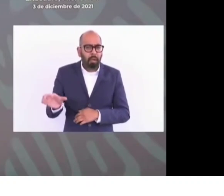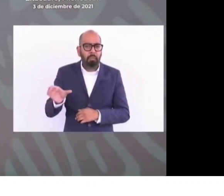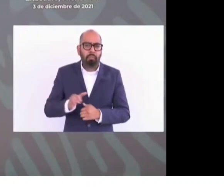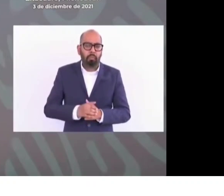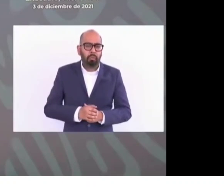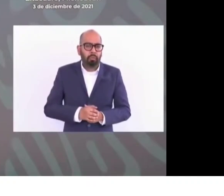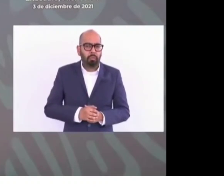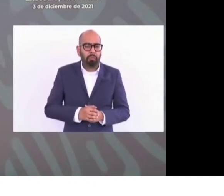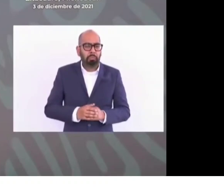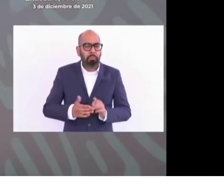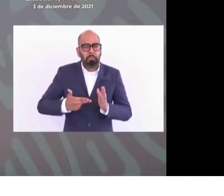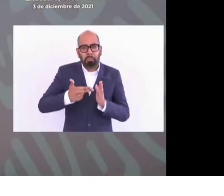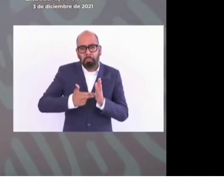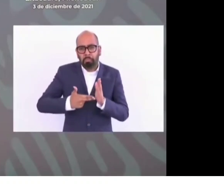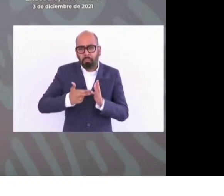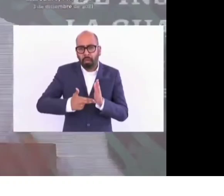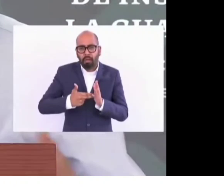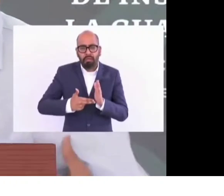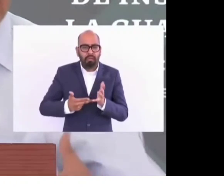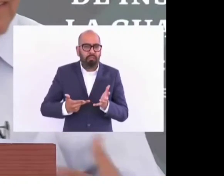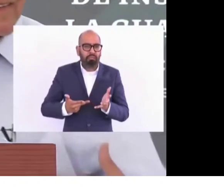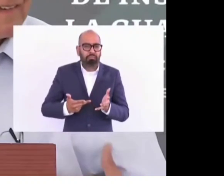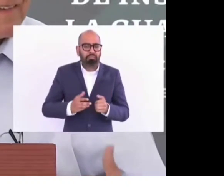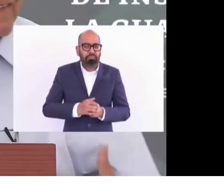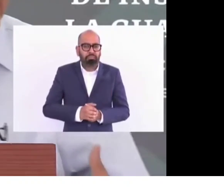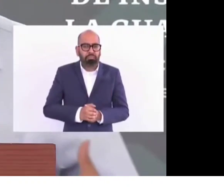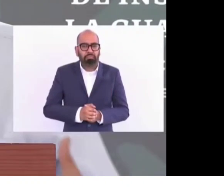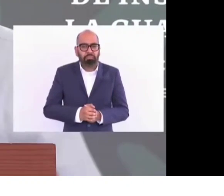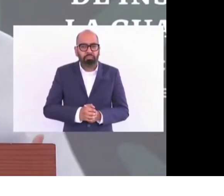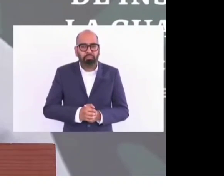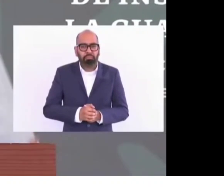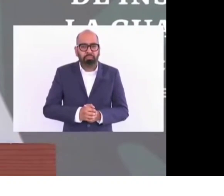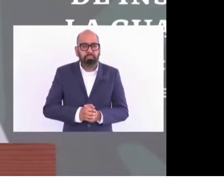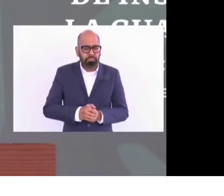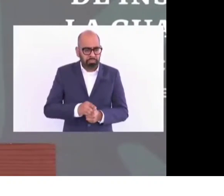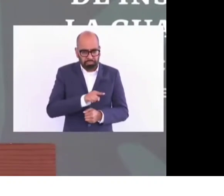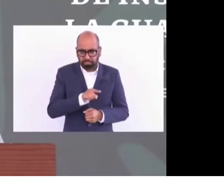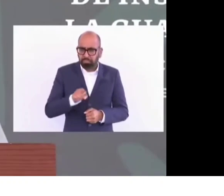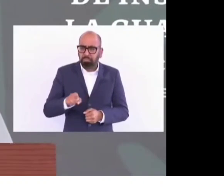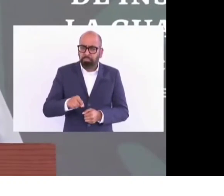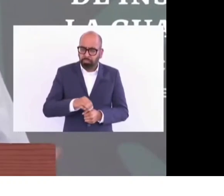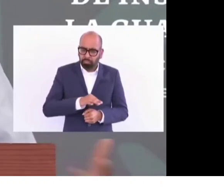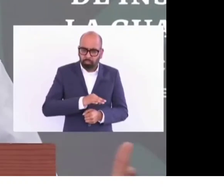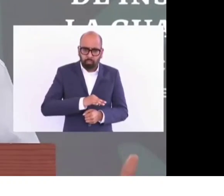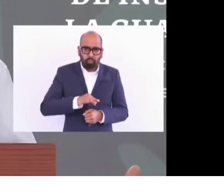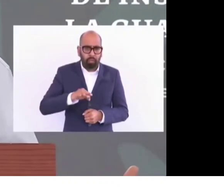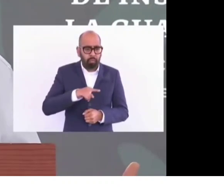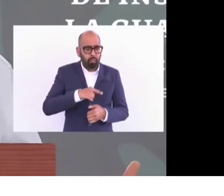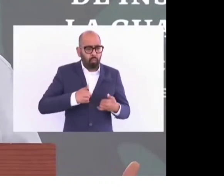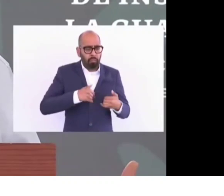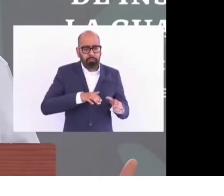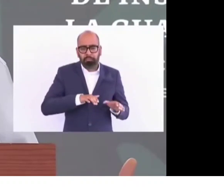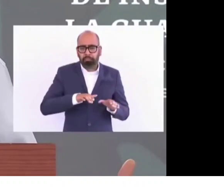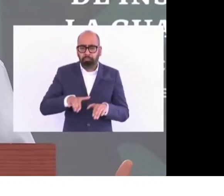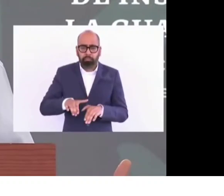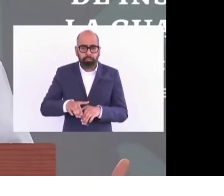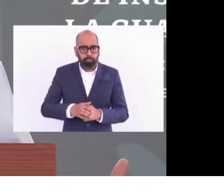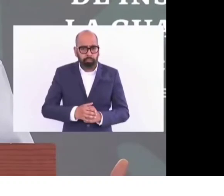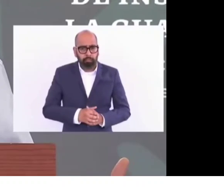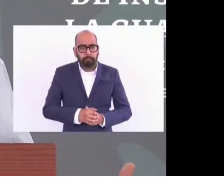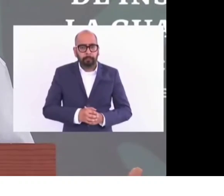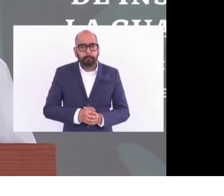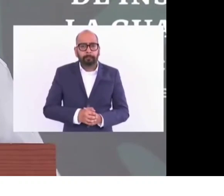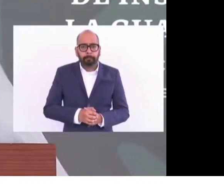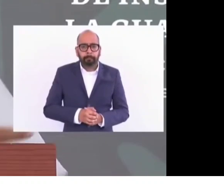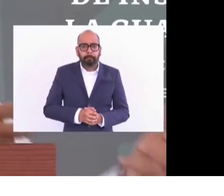un taller, ahí que puedan ocuparse